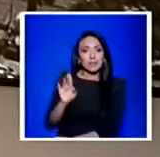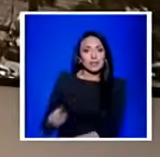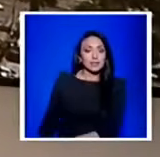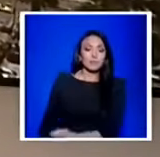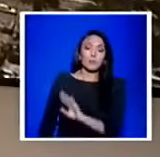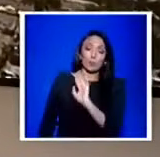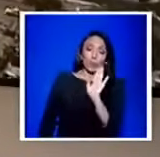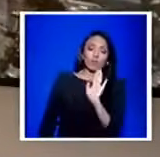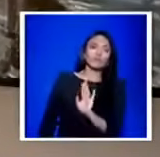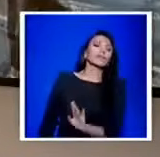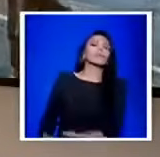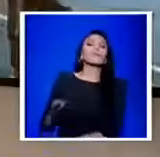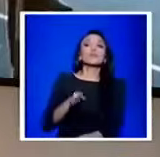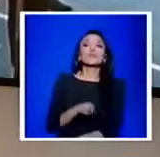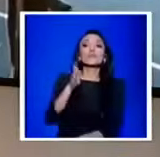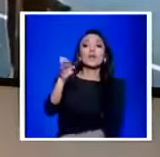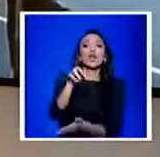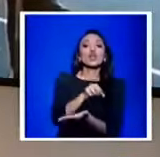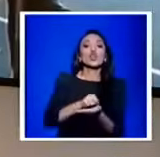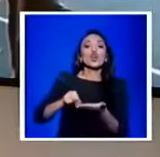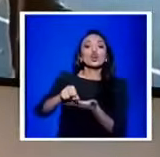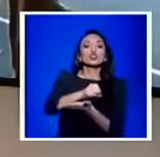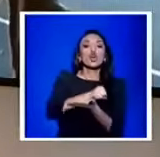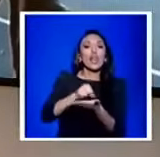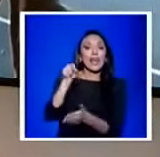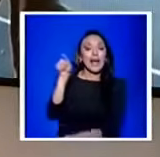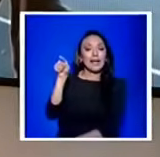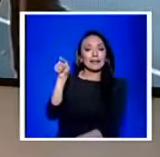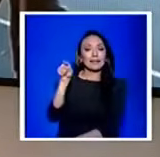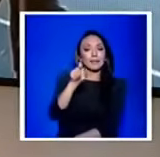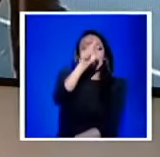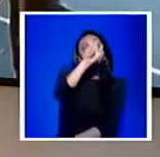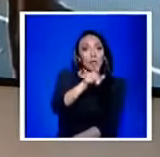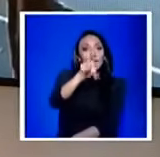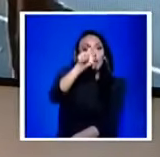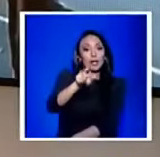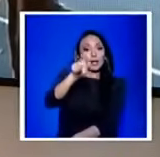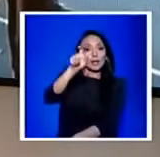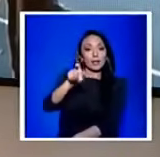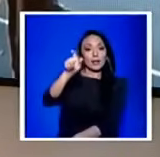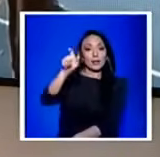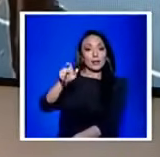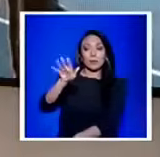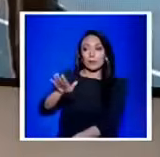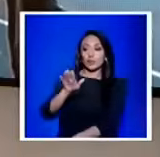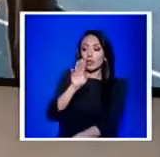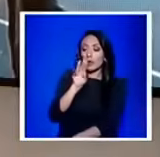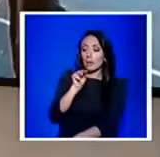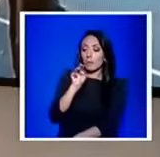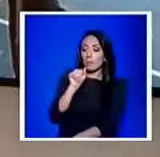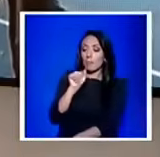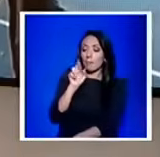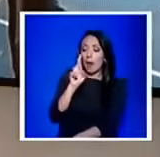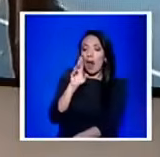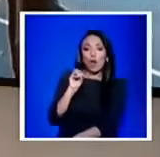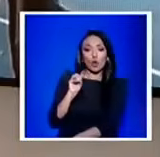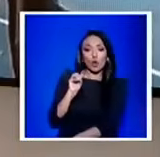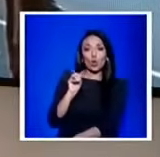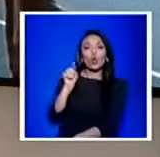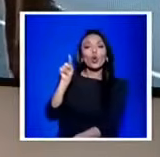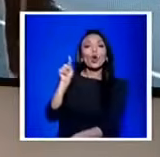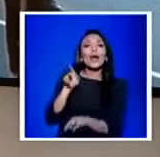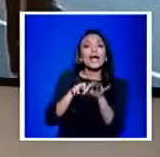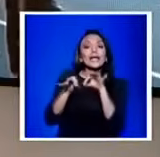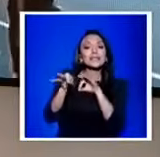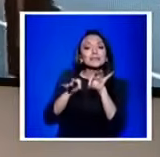eso nos vamos a Solanda, el corazón del sur, donde los moradores, y específicamente Marcos Cañas, explica que se necesita